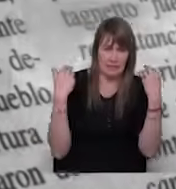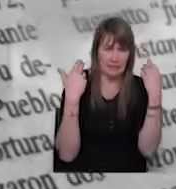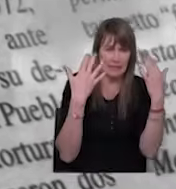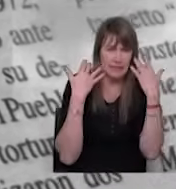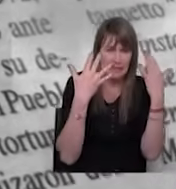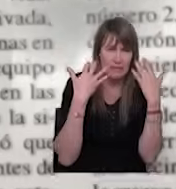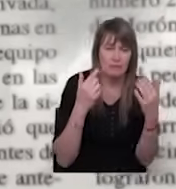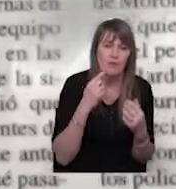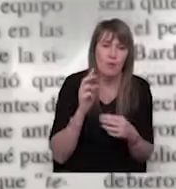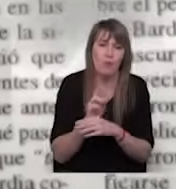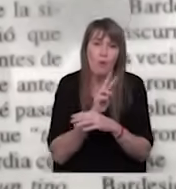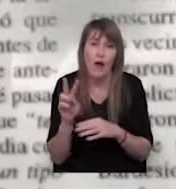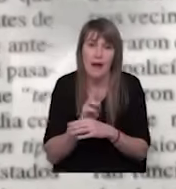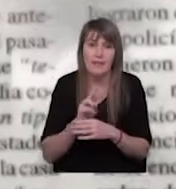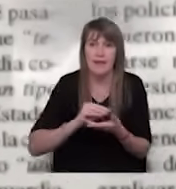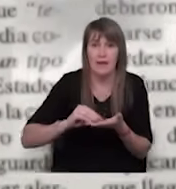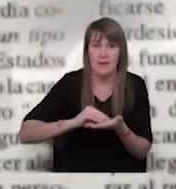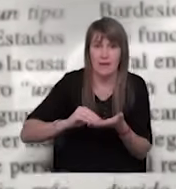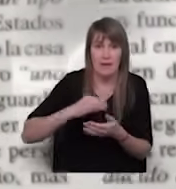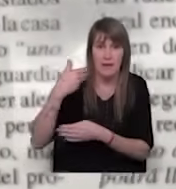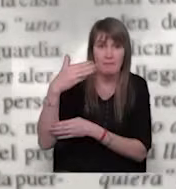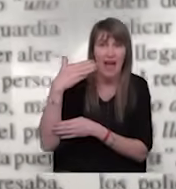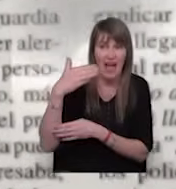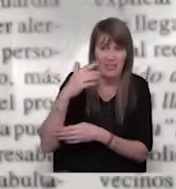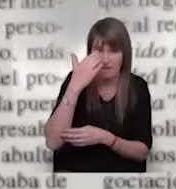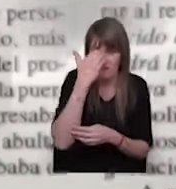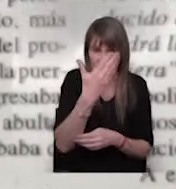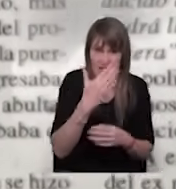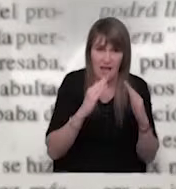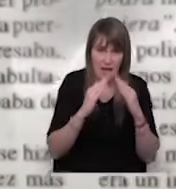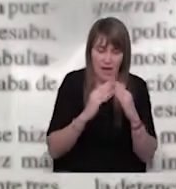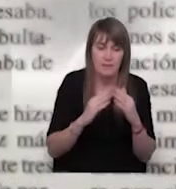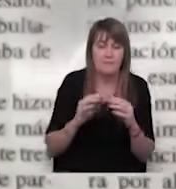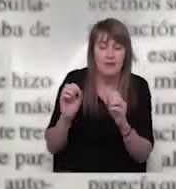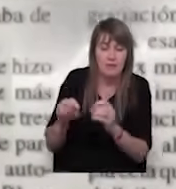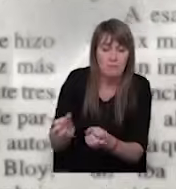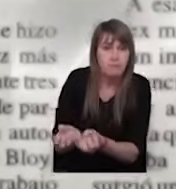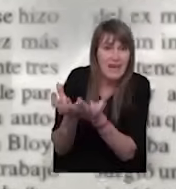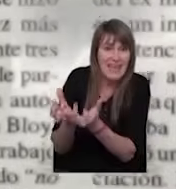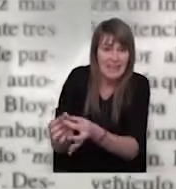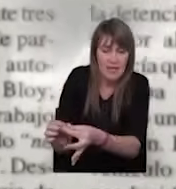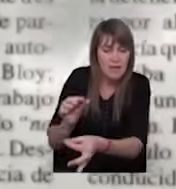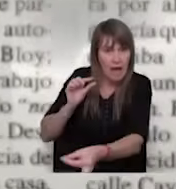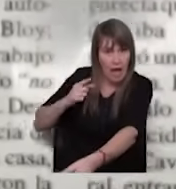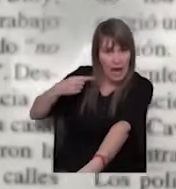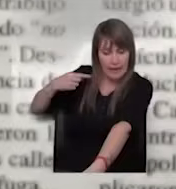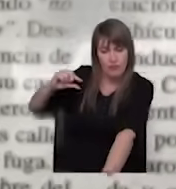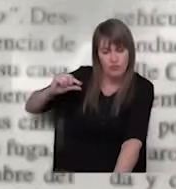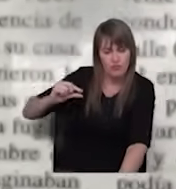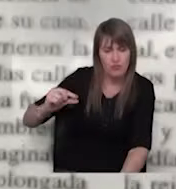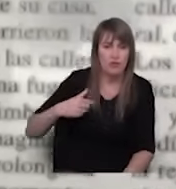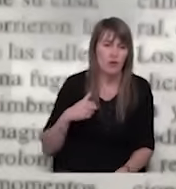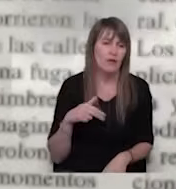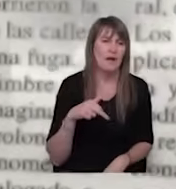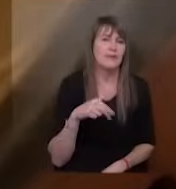guardia armada en una embajada que está situado enfrente de la casa. Una vez encendida la mecha, lo que hice rápidamente, caminé